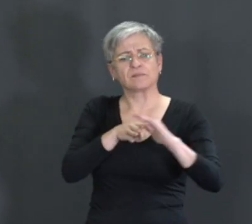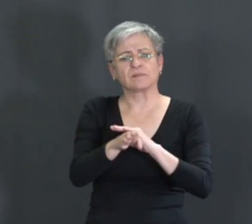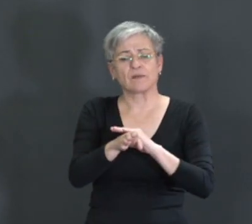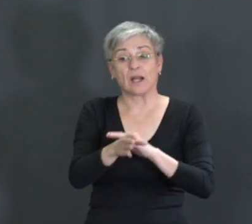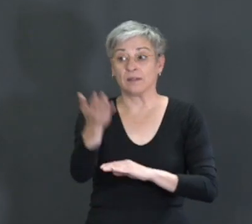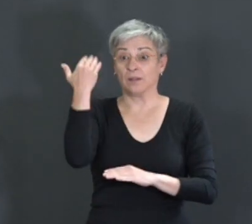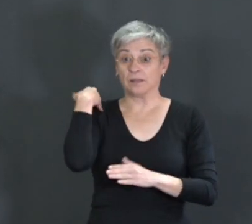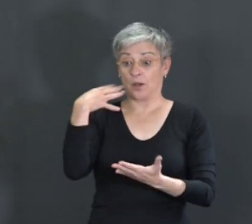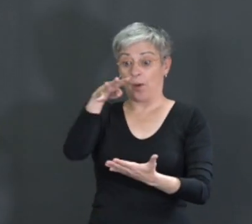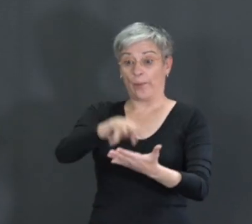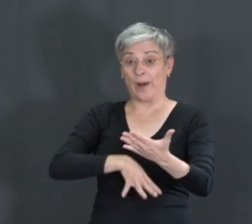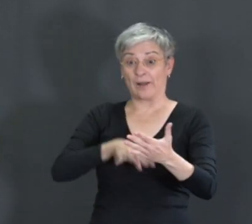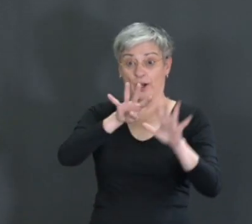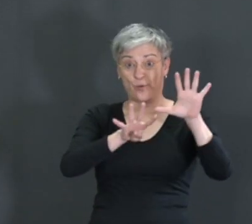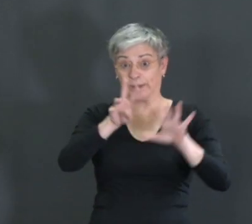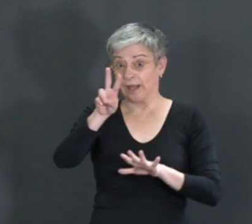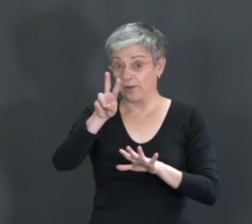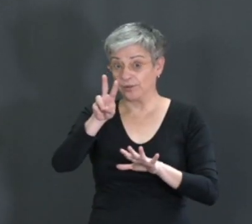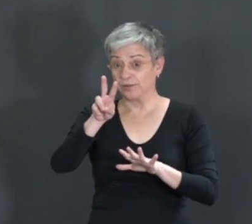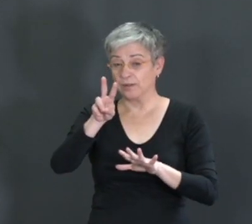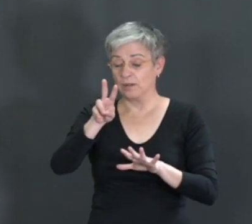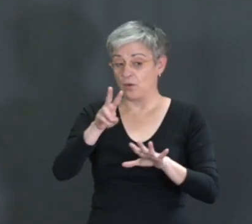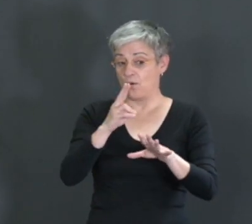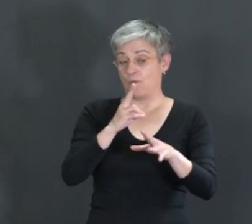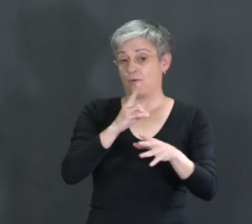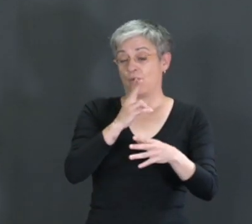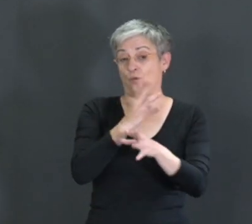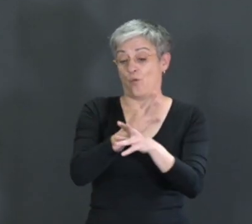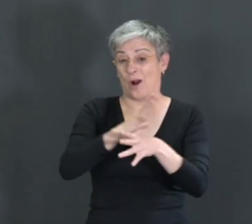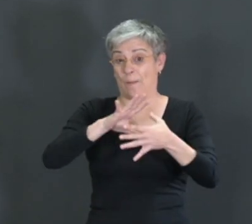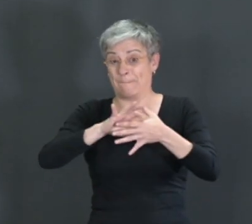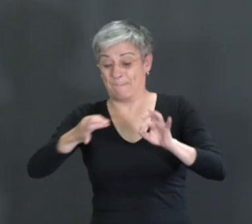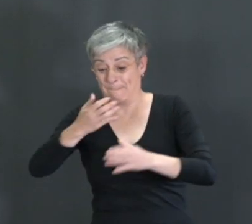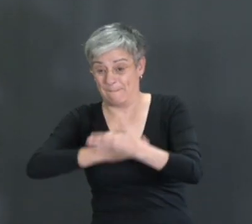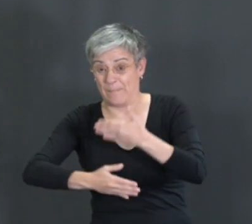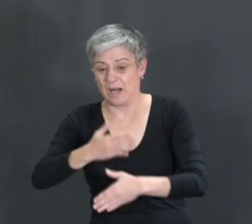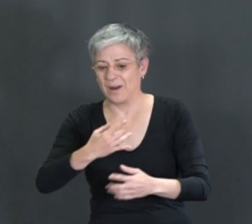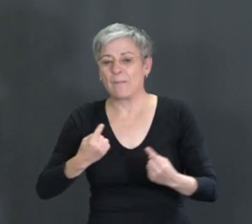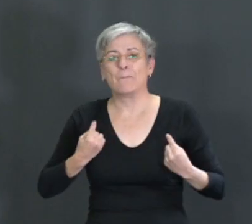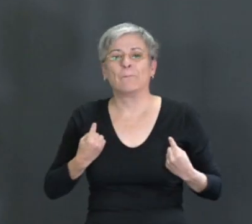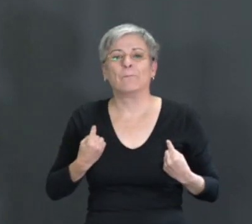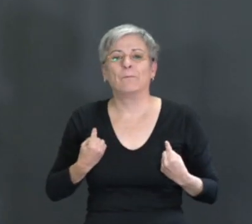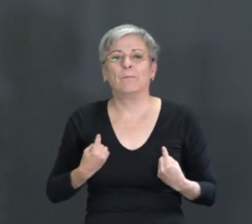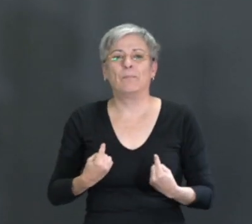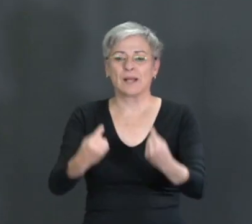en Barcelona 92, en los Juegos Paralímpicos, se introdujeron por primera